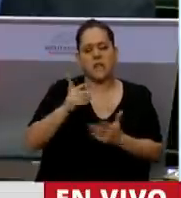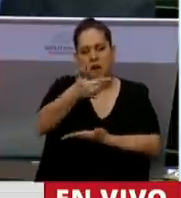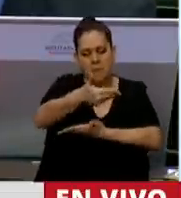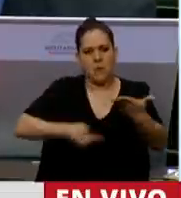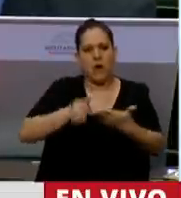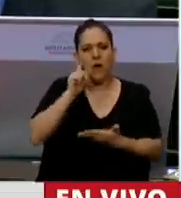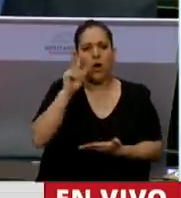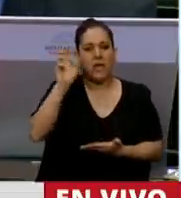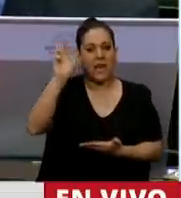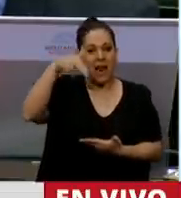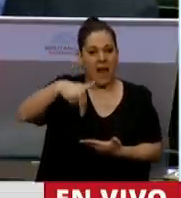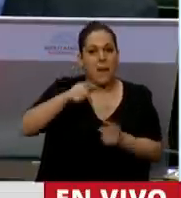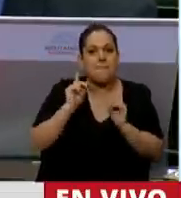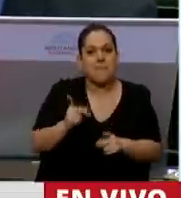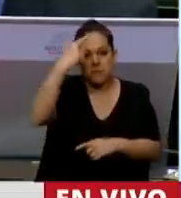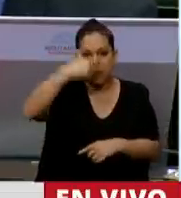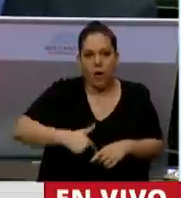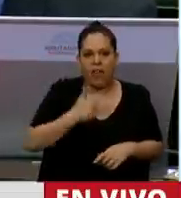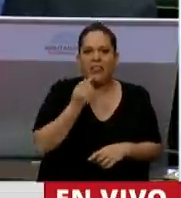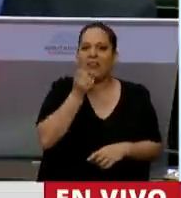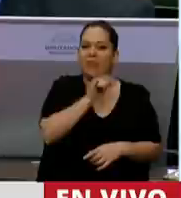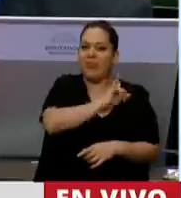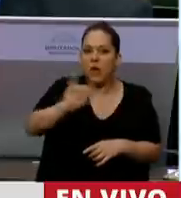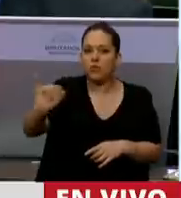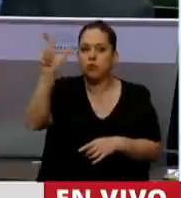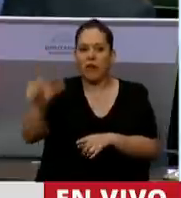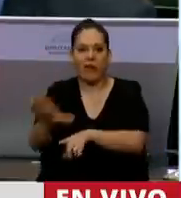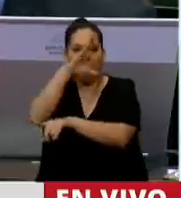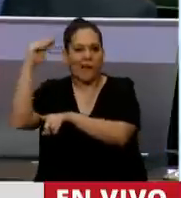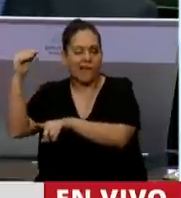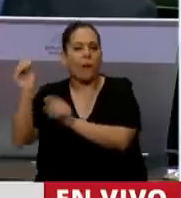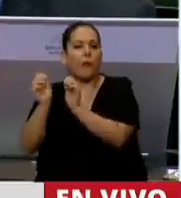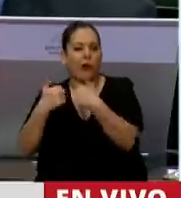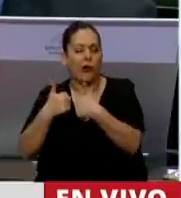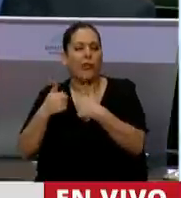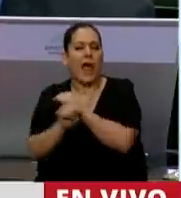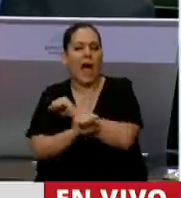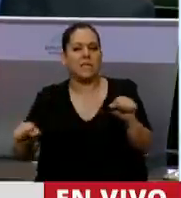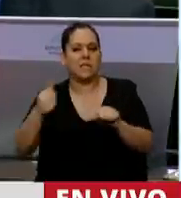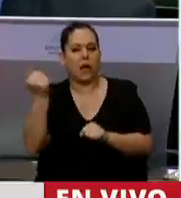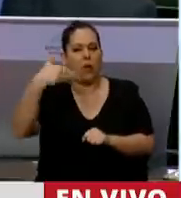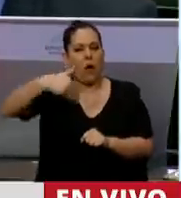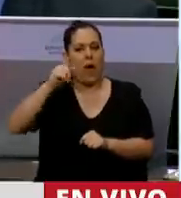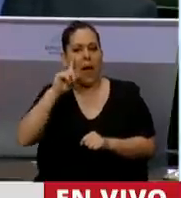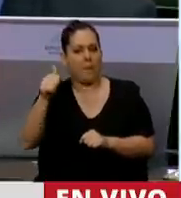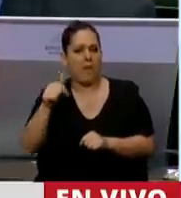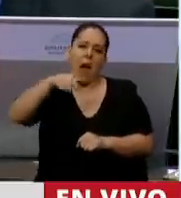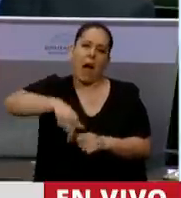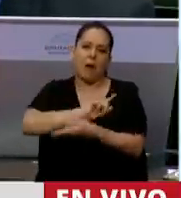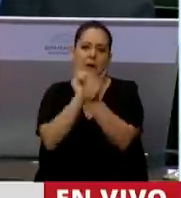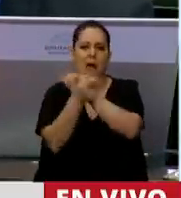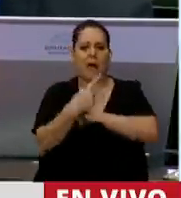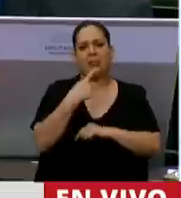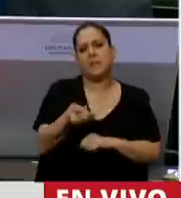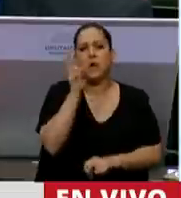vergüenza y denunció él por escrito a su vicepresidenta por haber encubierto el atentado a la AMIA? ¿O al que ahora dice que es la